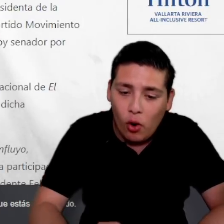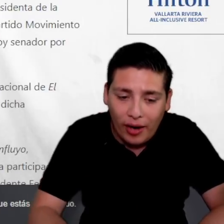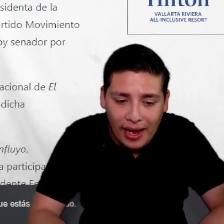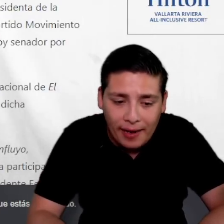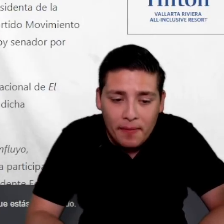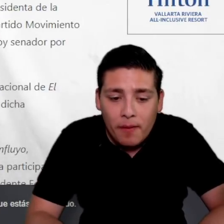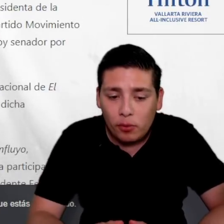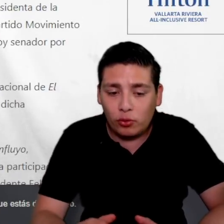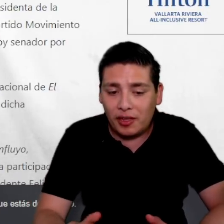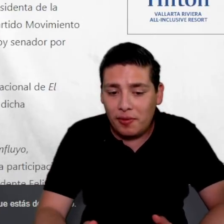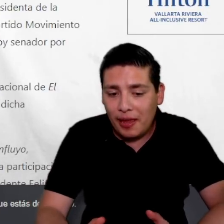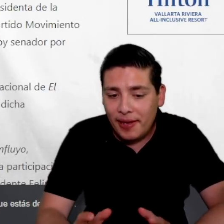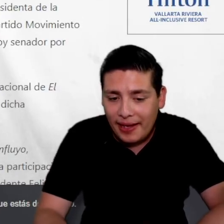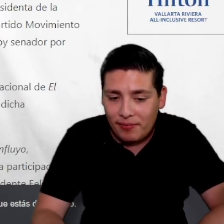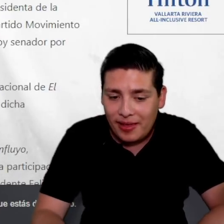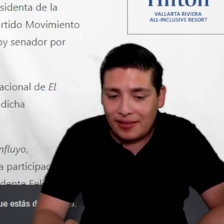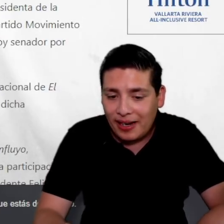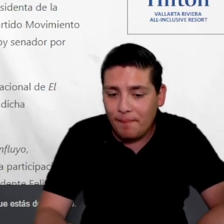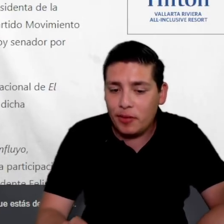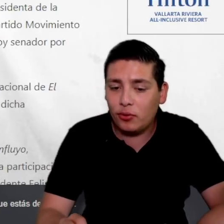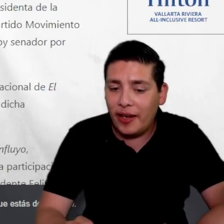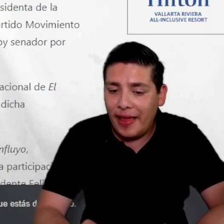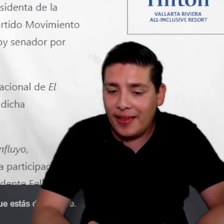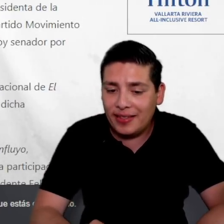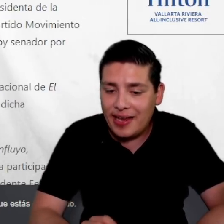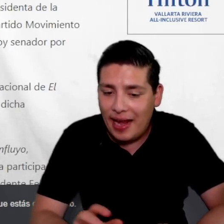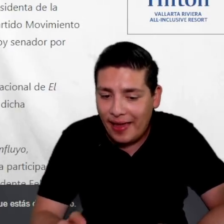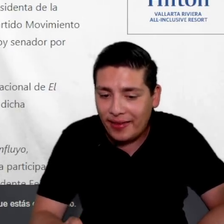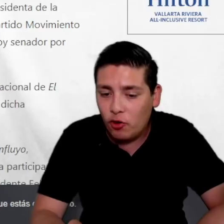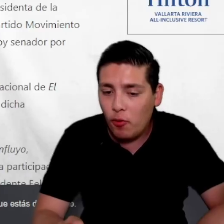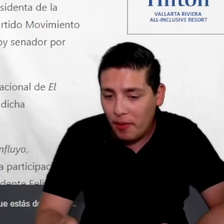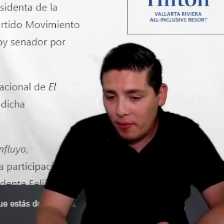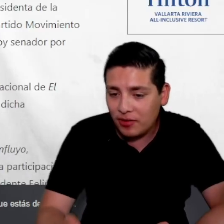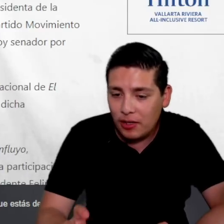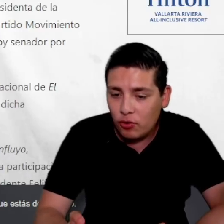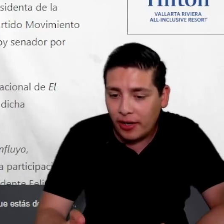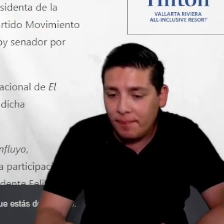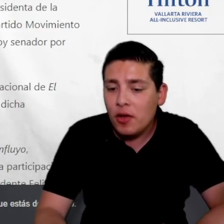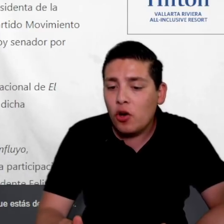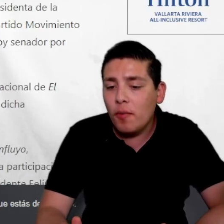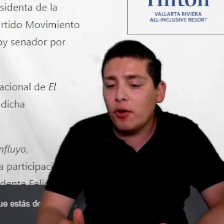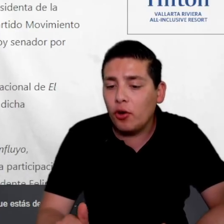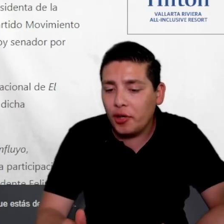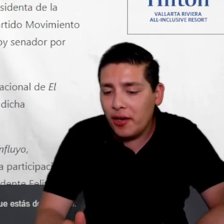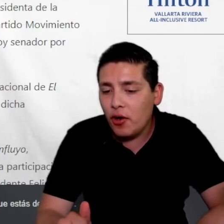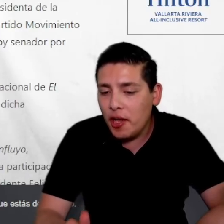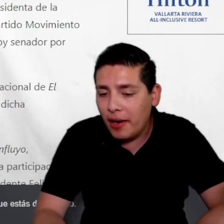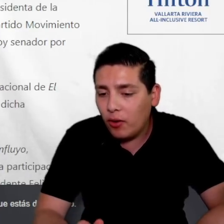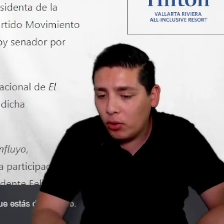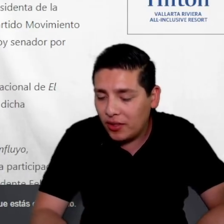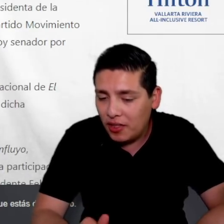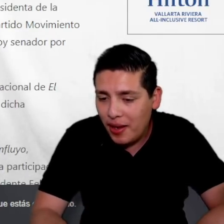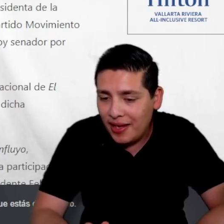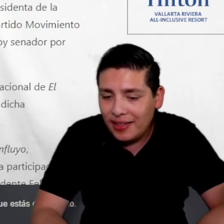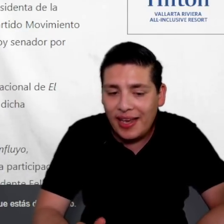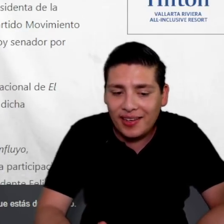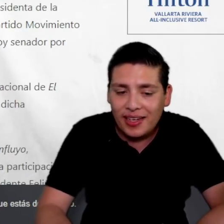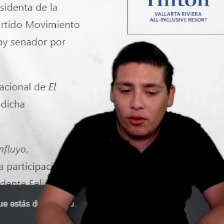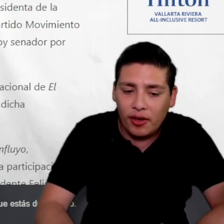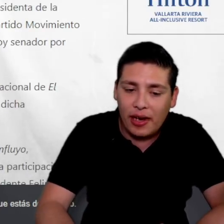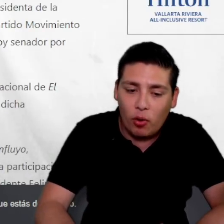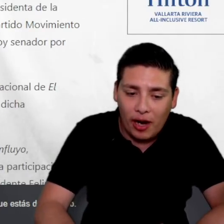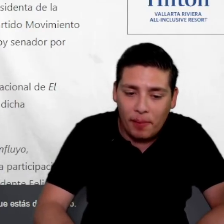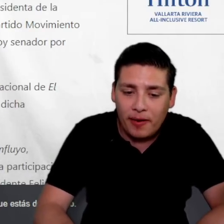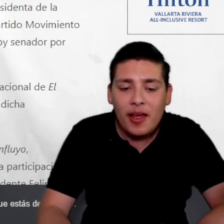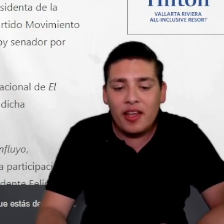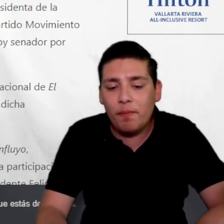en el nivel local. Por su actividad vigente destacan personalidades señaladas como miembros del Yunque, como Rodrigo Iván Cortés Jiménez, ex